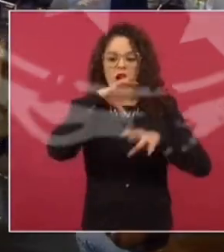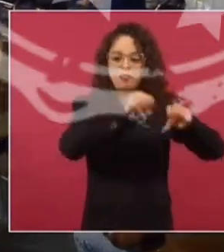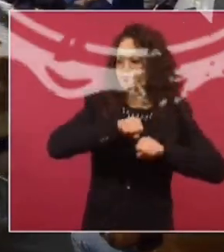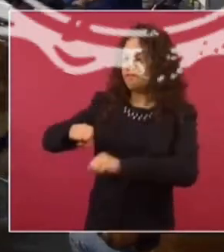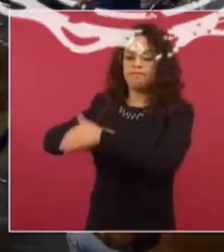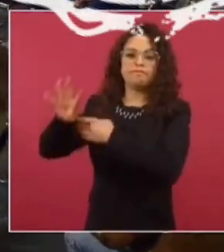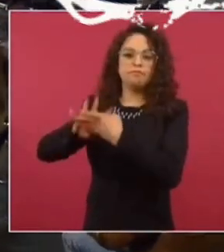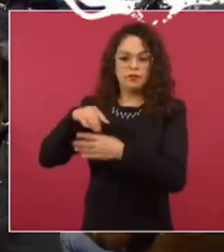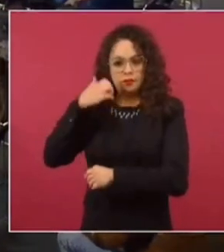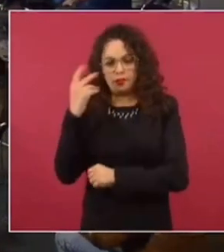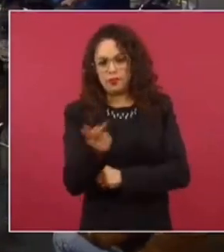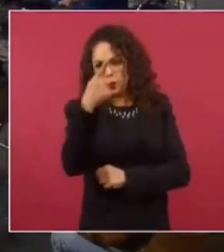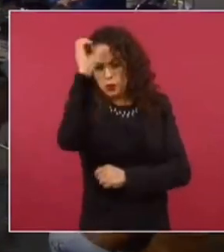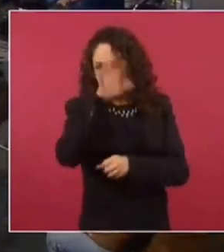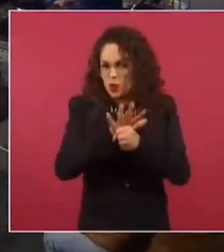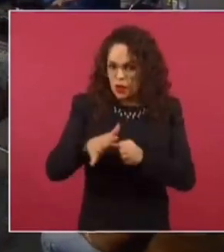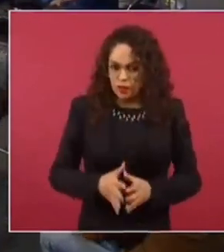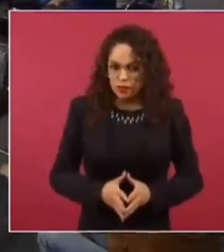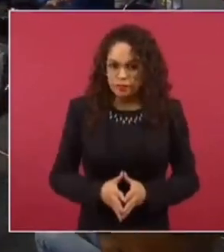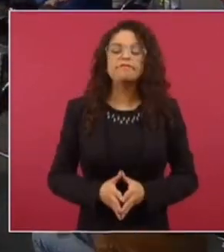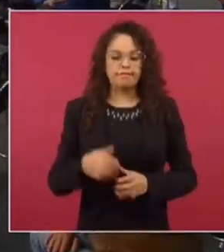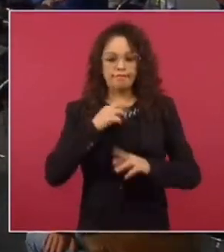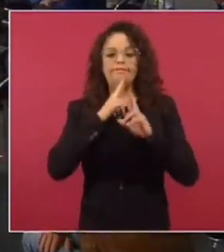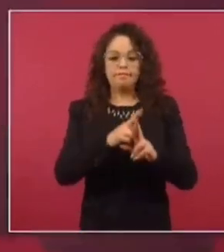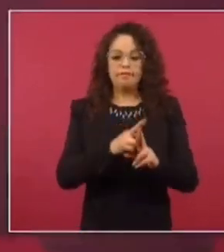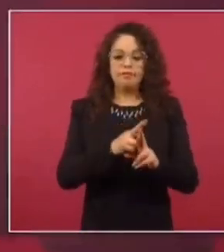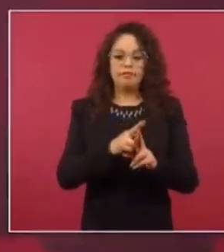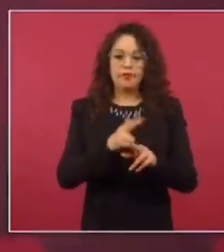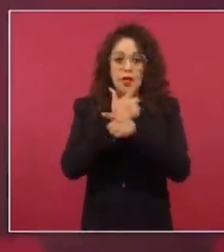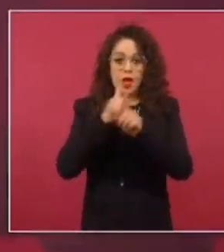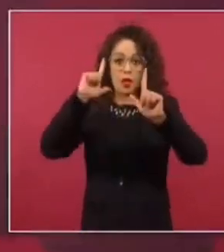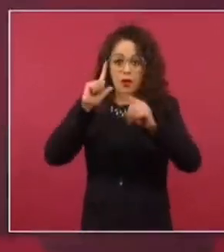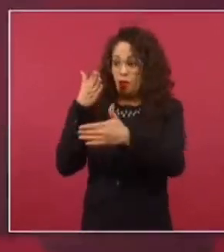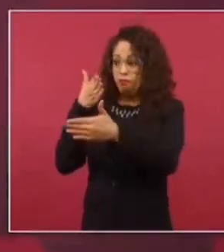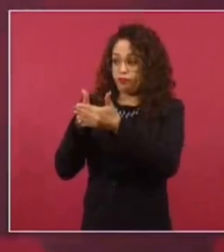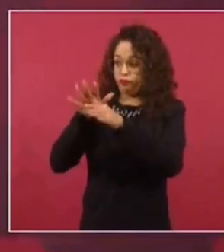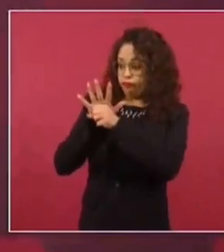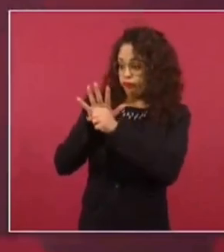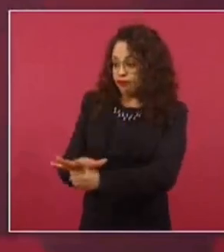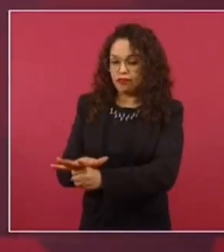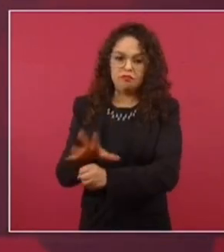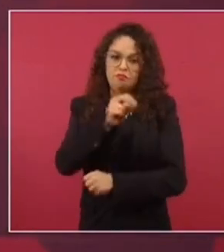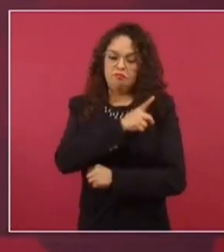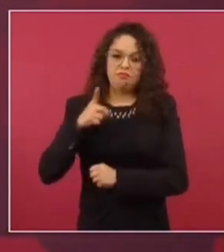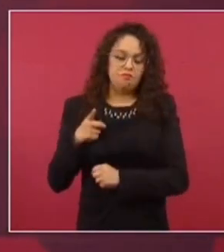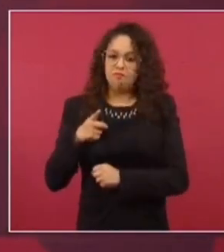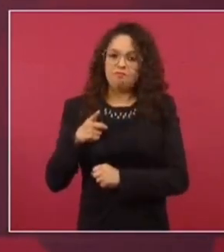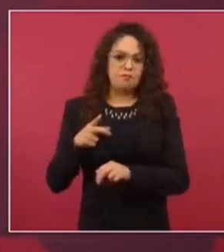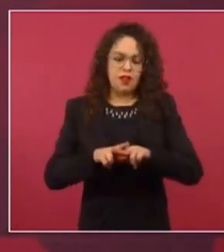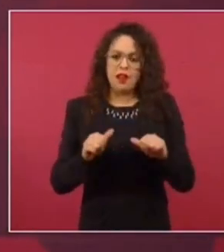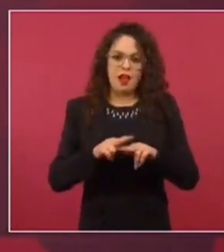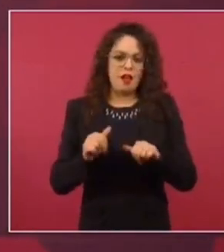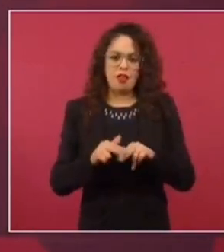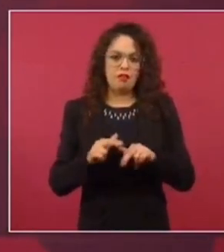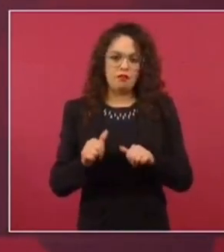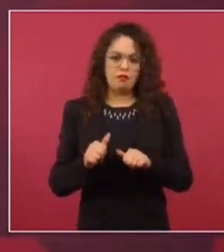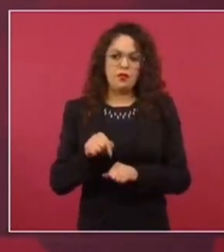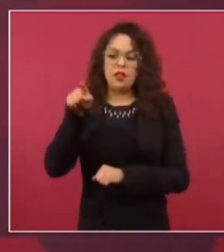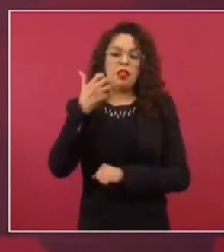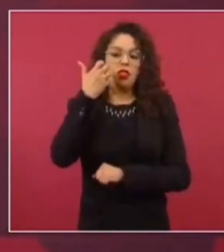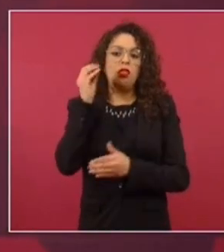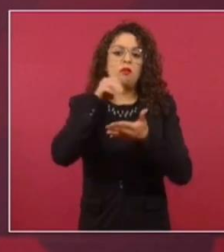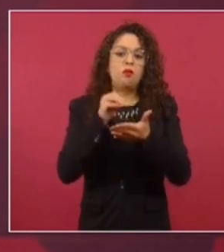Bueno, pues que no debe de haber nada que limite la libertad. Y todos esos supuestos delitos